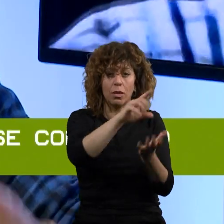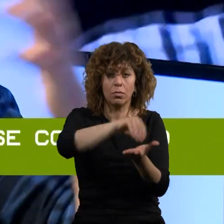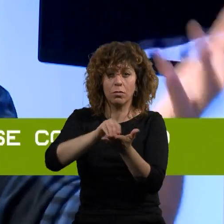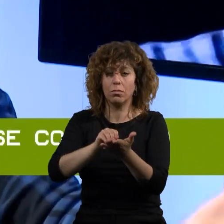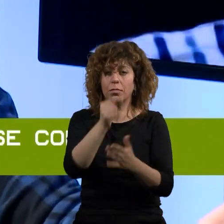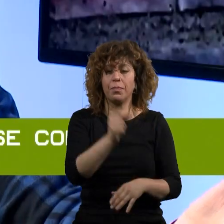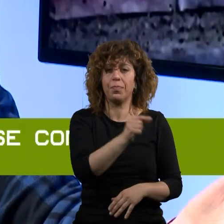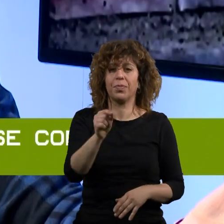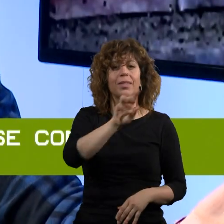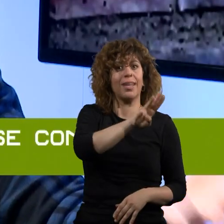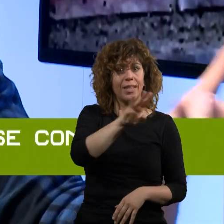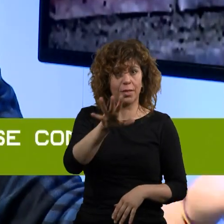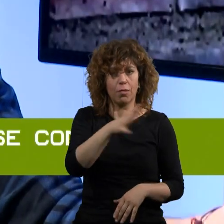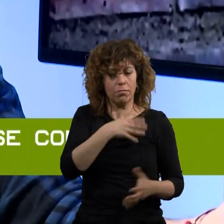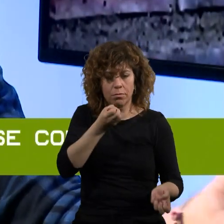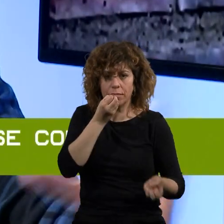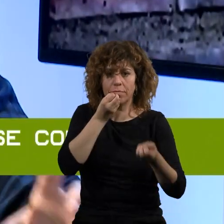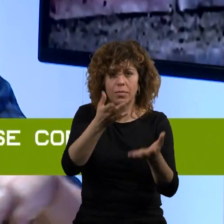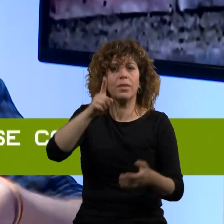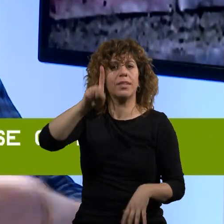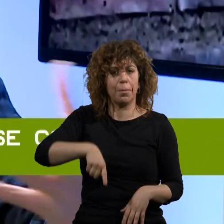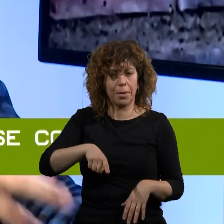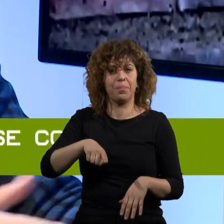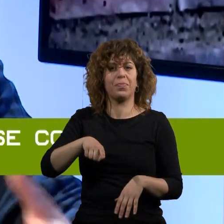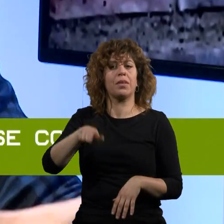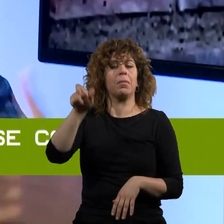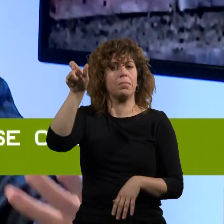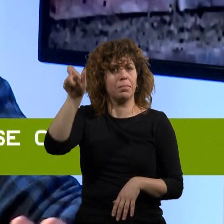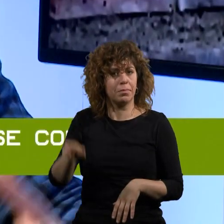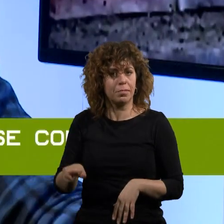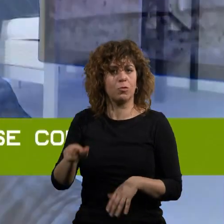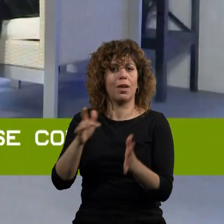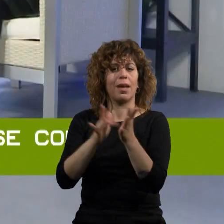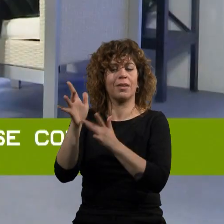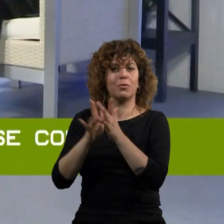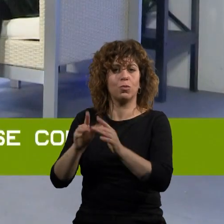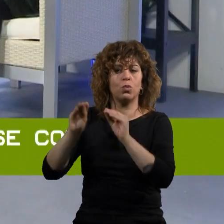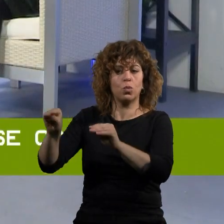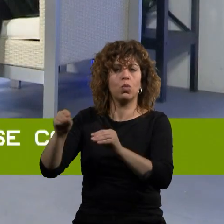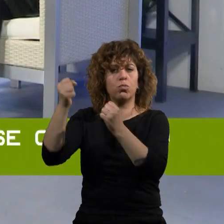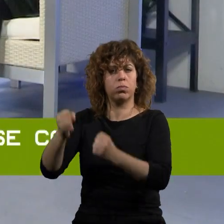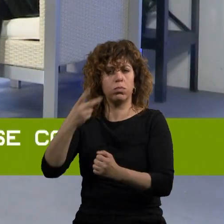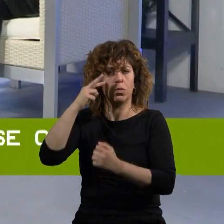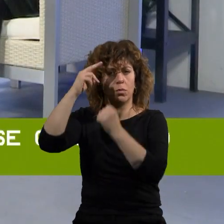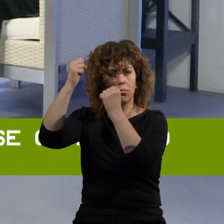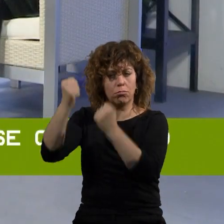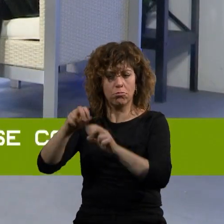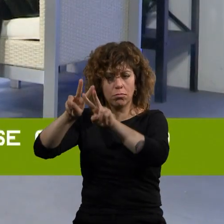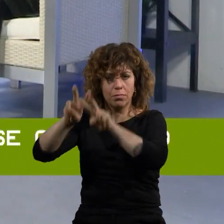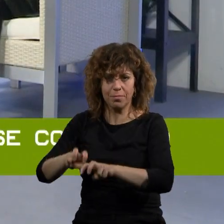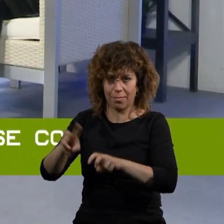35, contando también con Jesús Vicente Aguirre, que no es una historia familiar, sino que aporta su parte de investigador, ¿no? sobre el